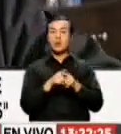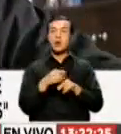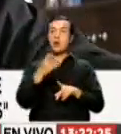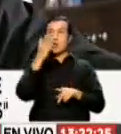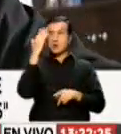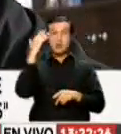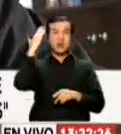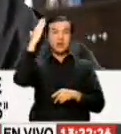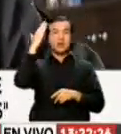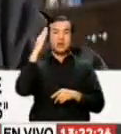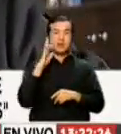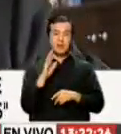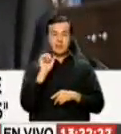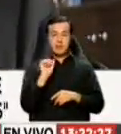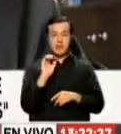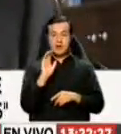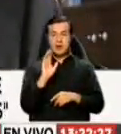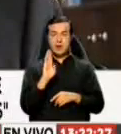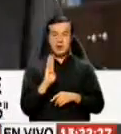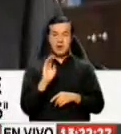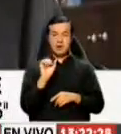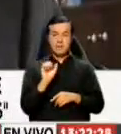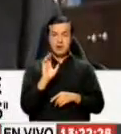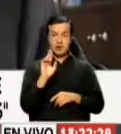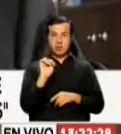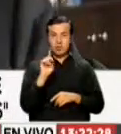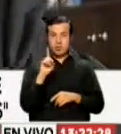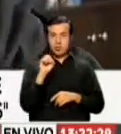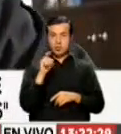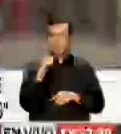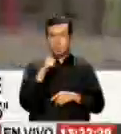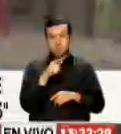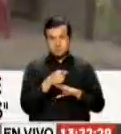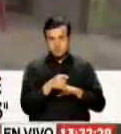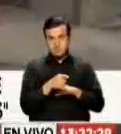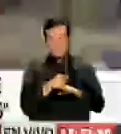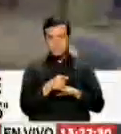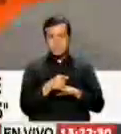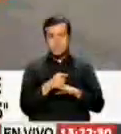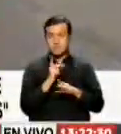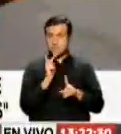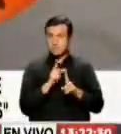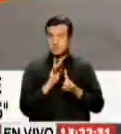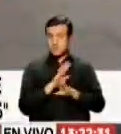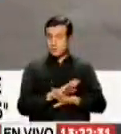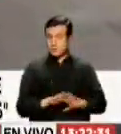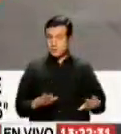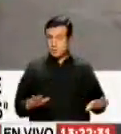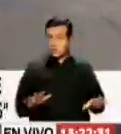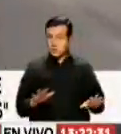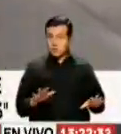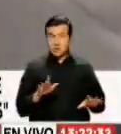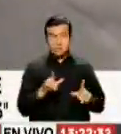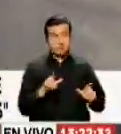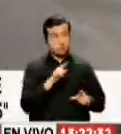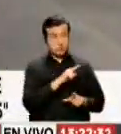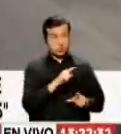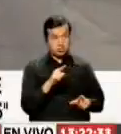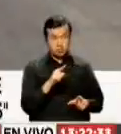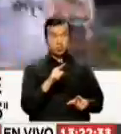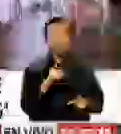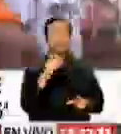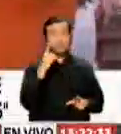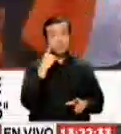entonces alcalde de Tabacundo, del cantón Pedro Moncayo. Pero no solo los actores pueden ser responsables.